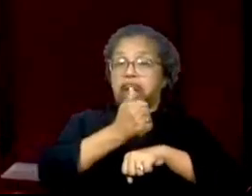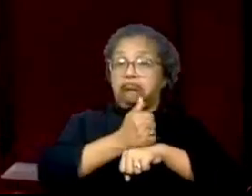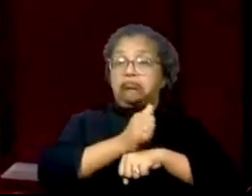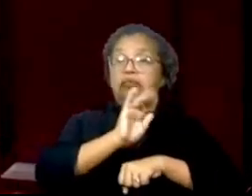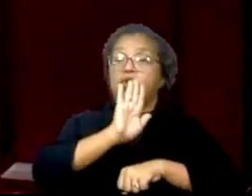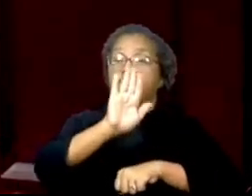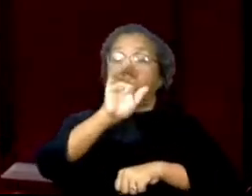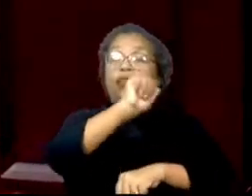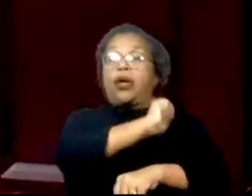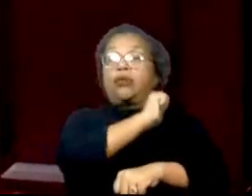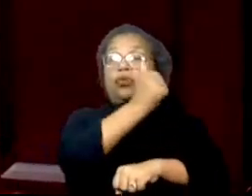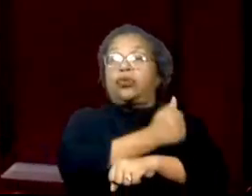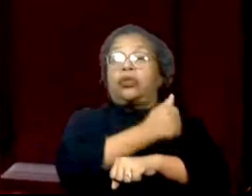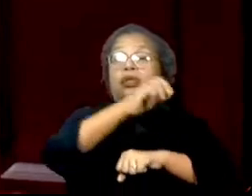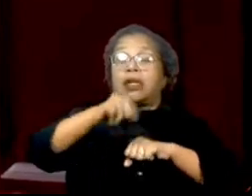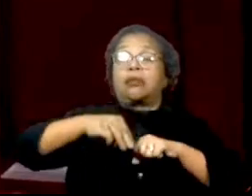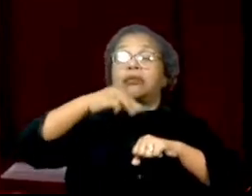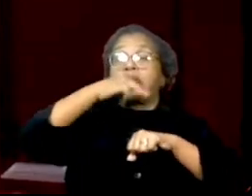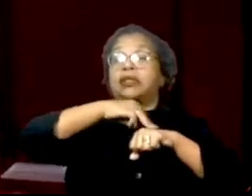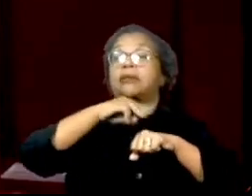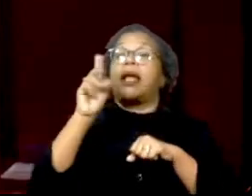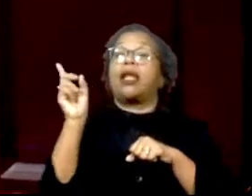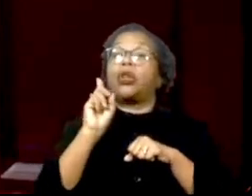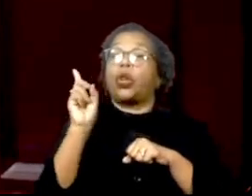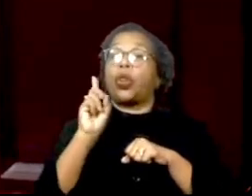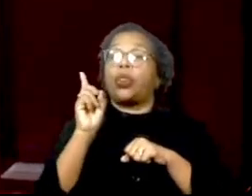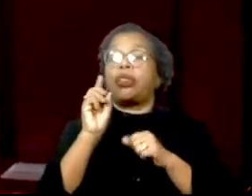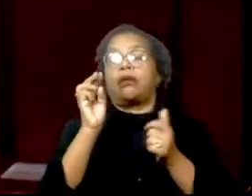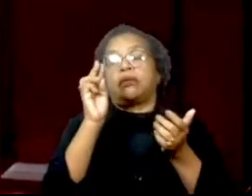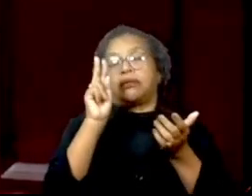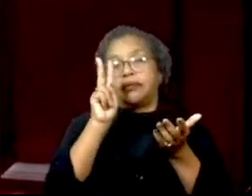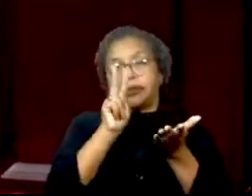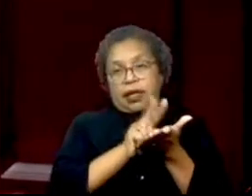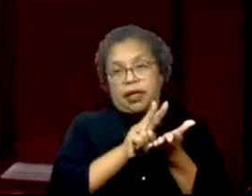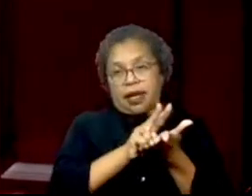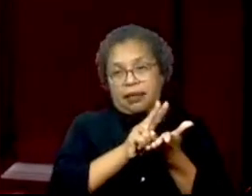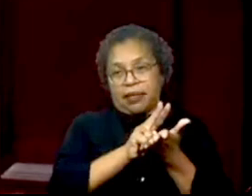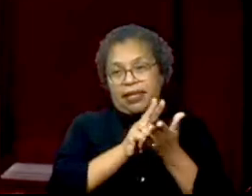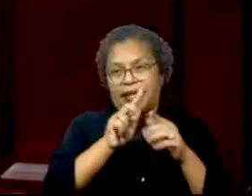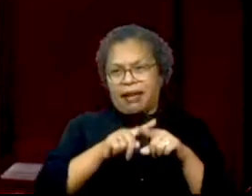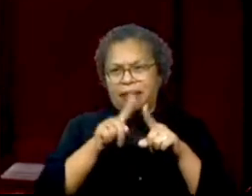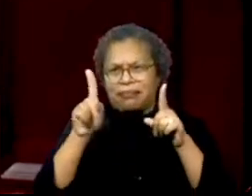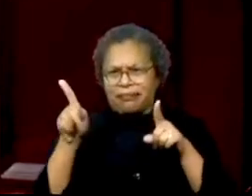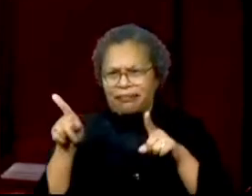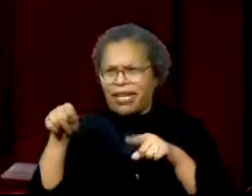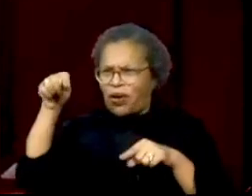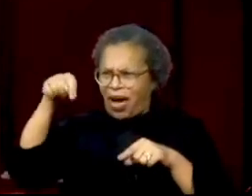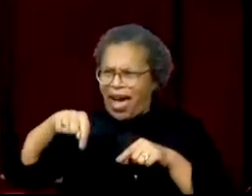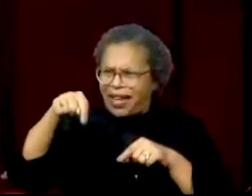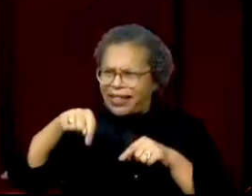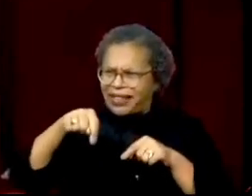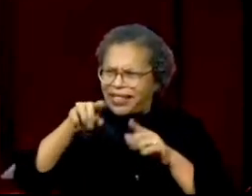municipal en La Vega. Pero no creo que meter de contrabando